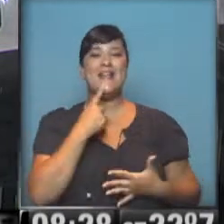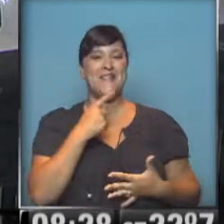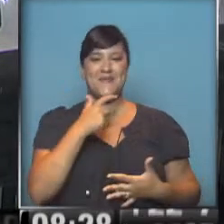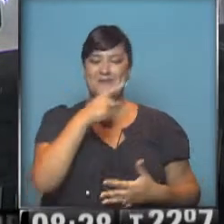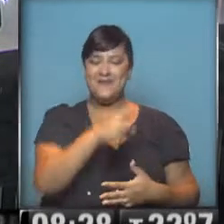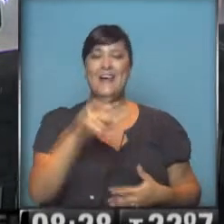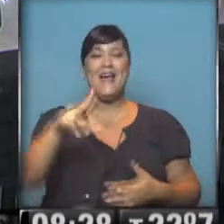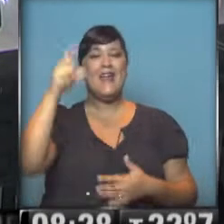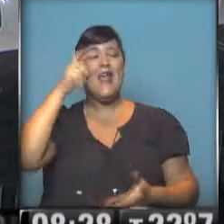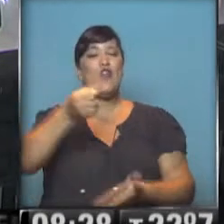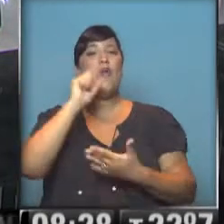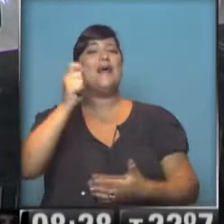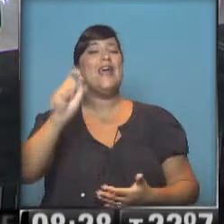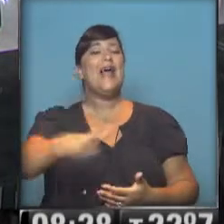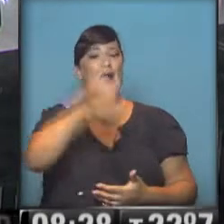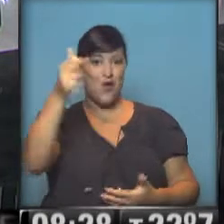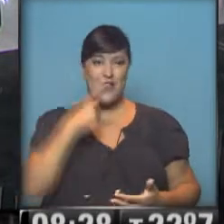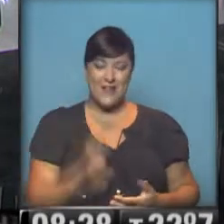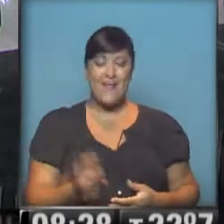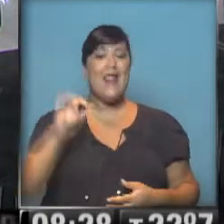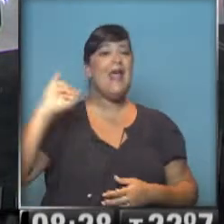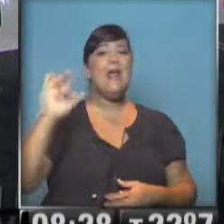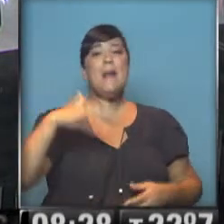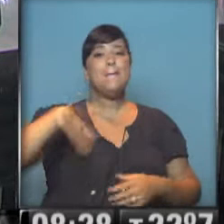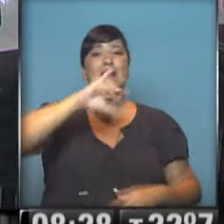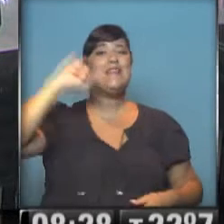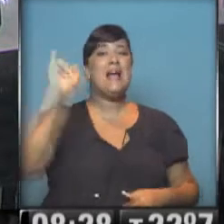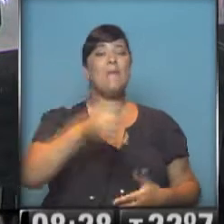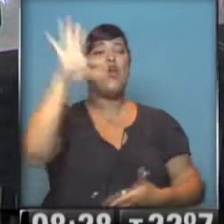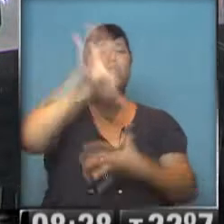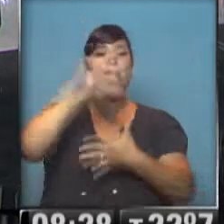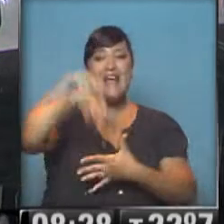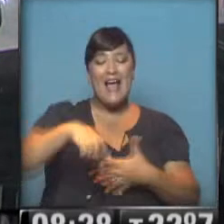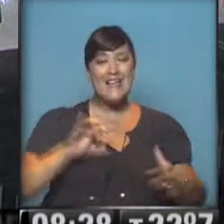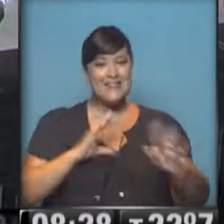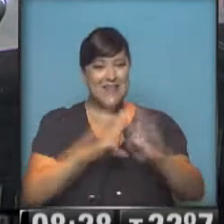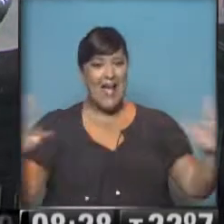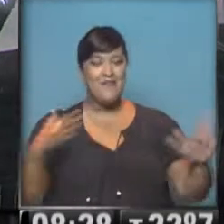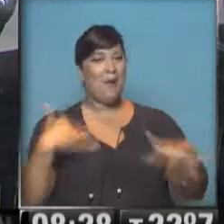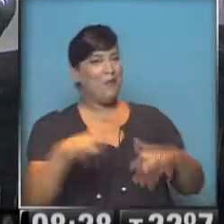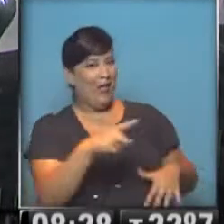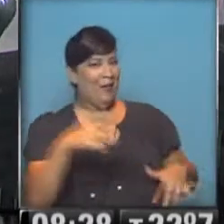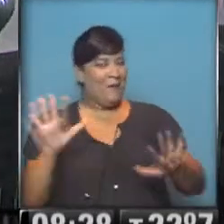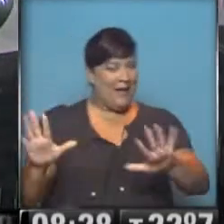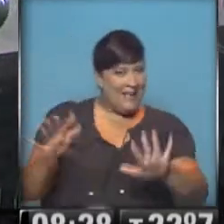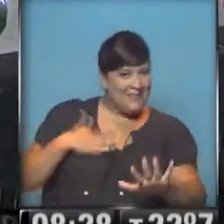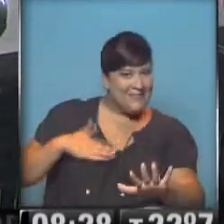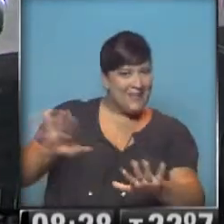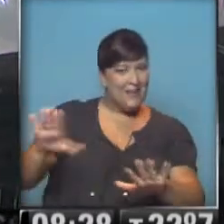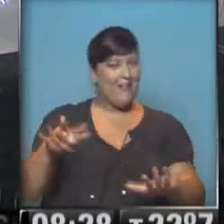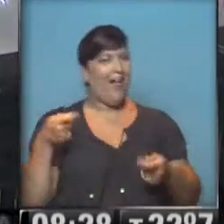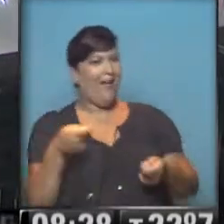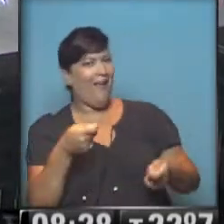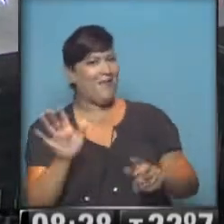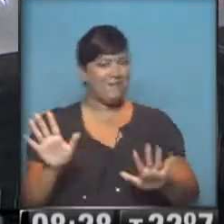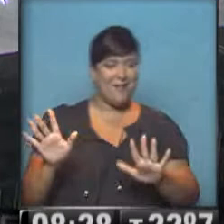ganó la Recopa? La Recopa también, River. ¿Y quién es el más campeón de América entonces? En este año me estás apurando, pero... No, no estoy apurando.